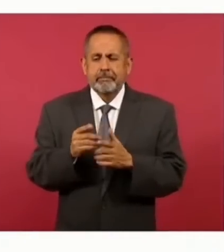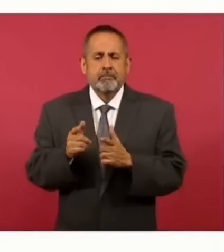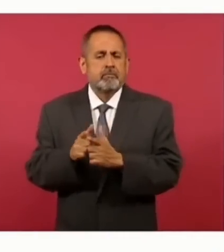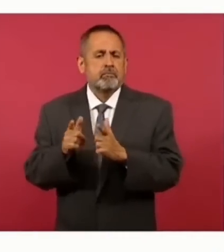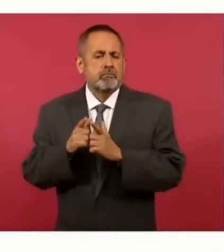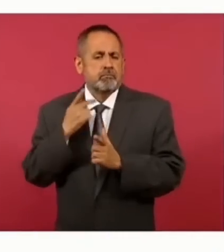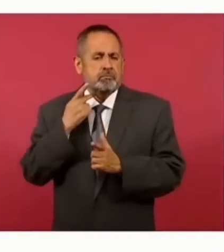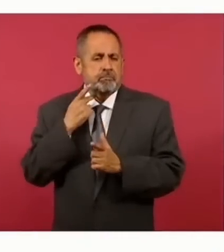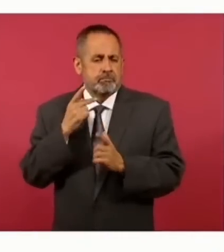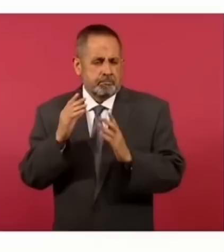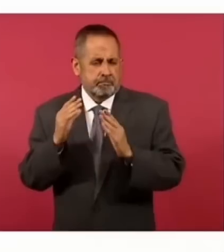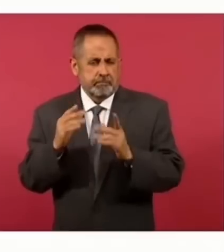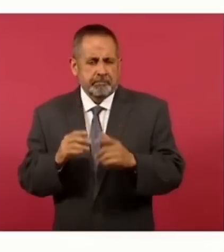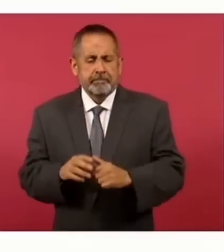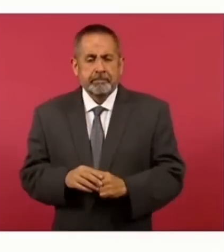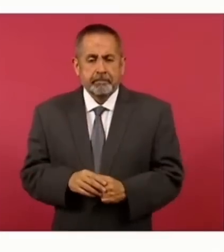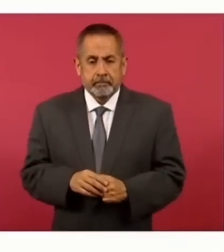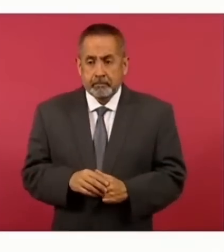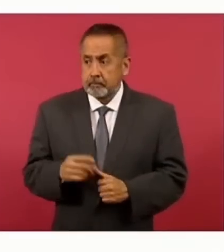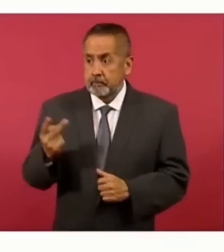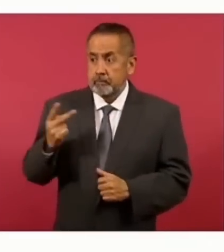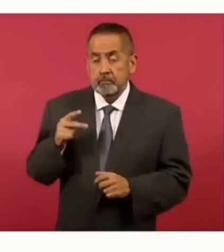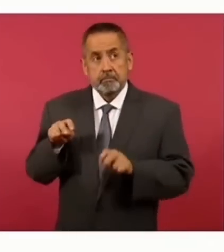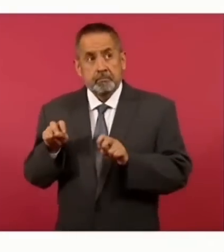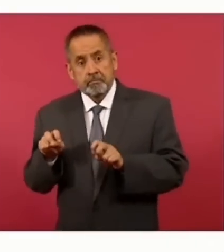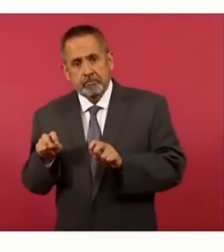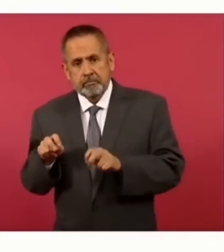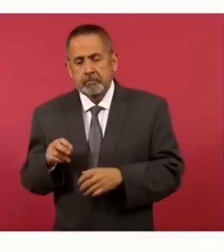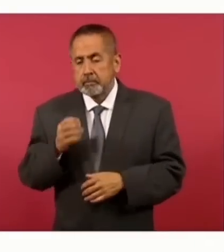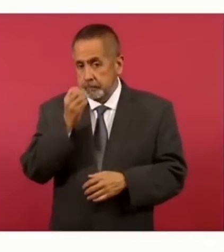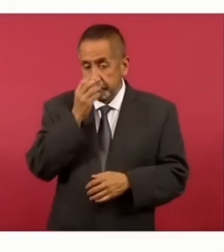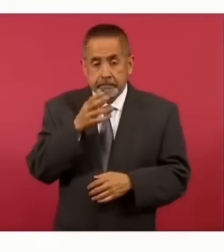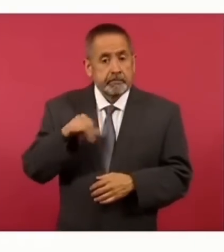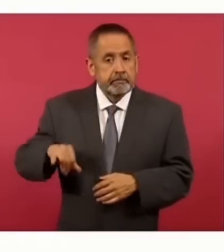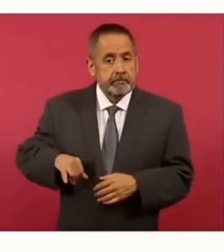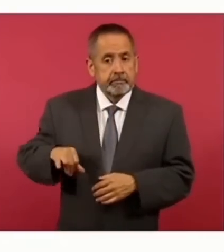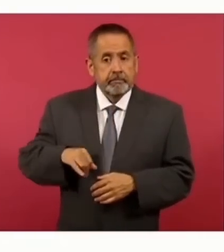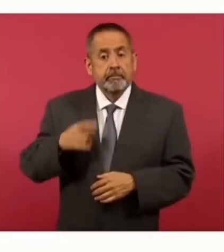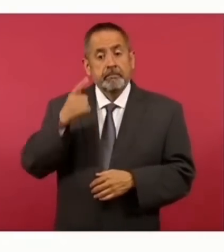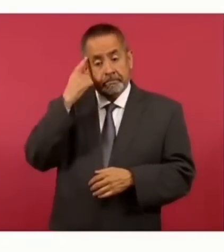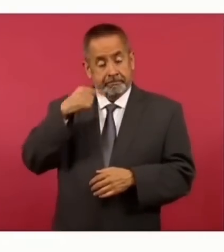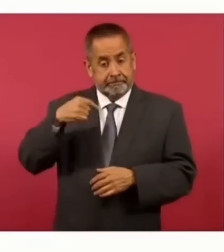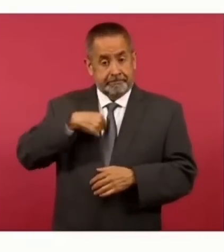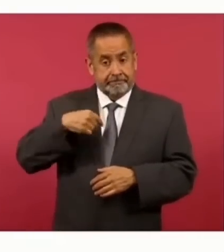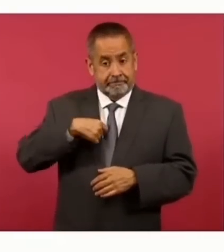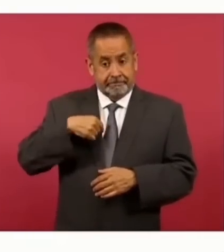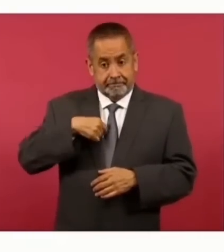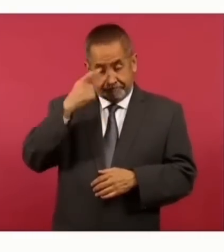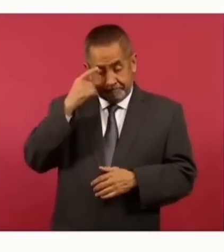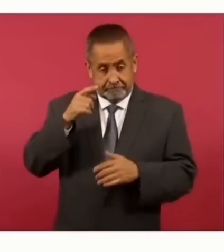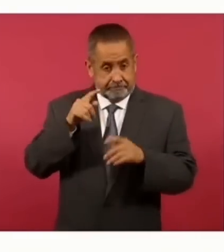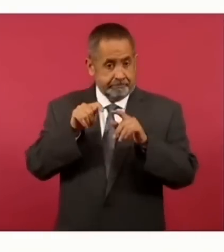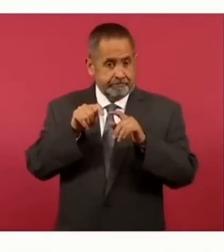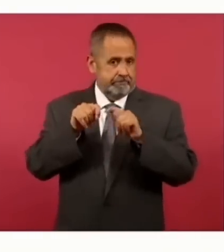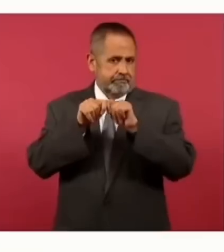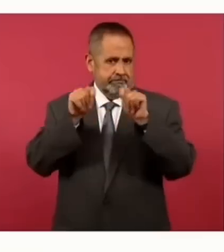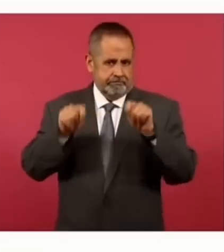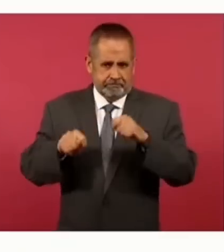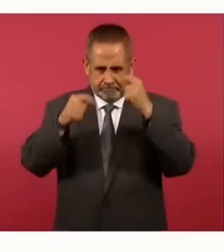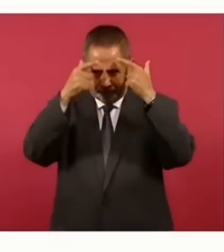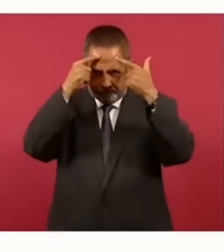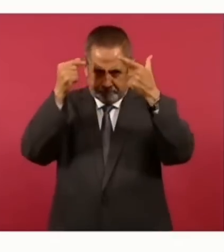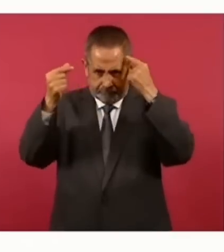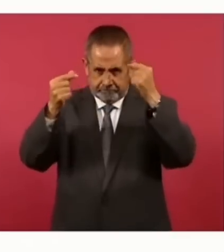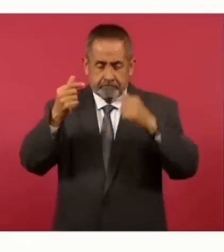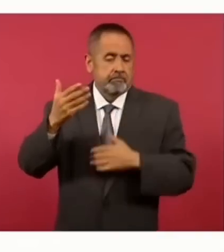dos. Entonces, y es muy interesante porque, para recibirme, antes en